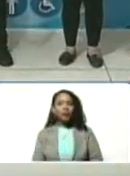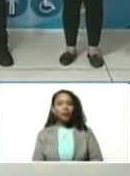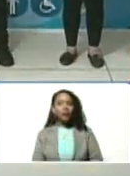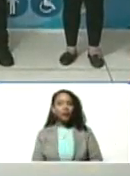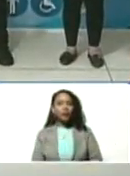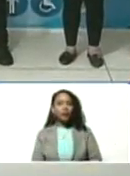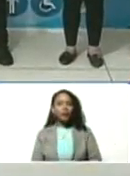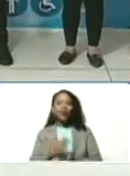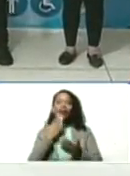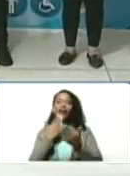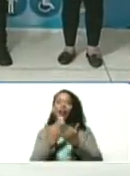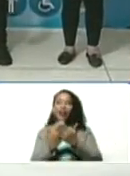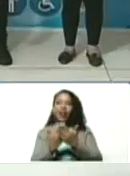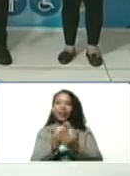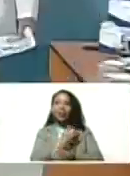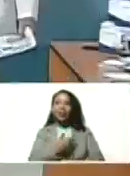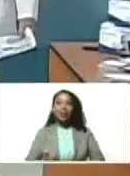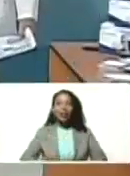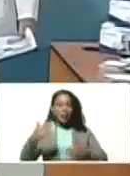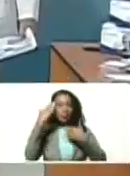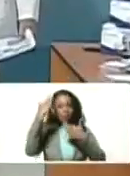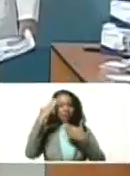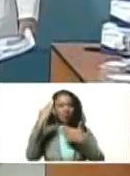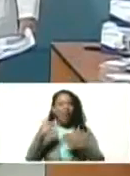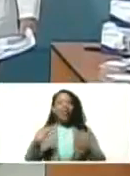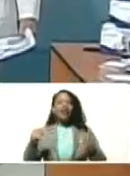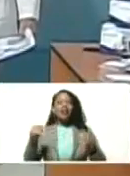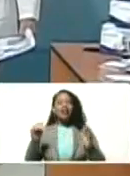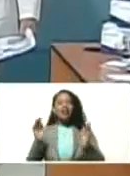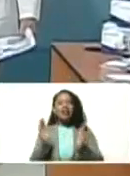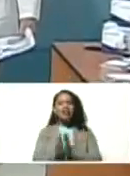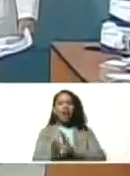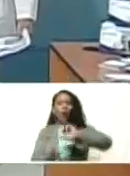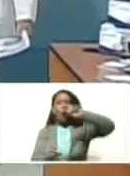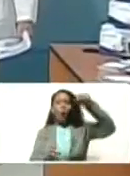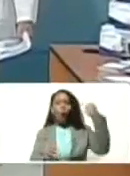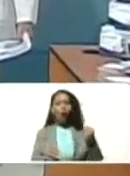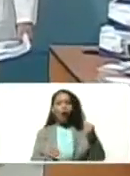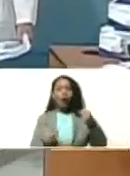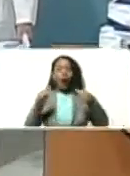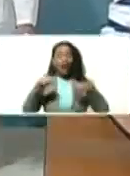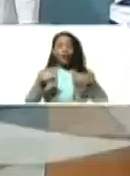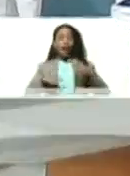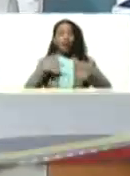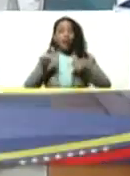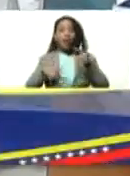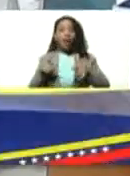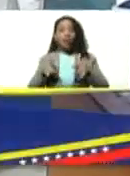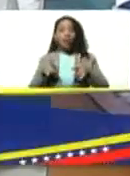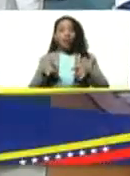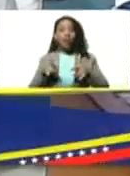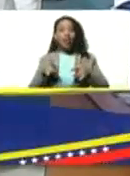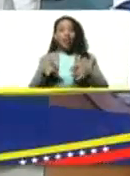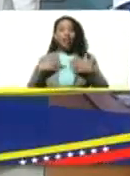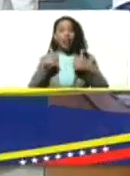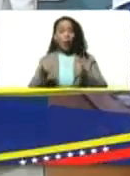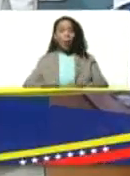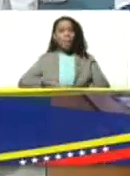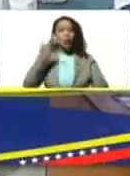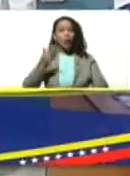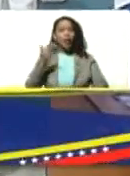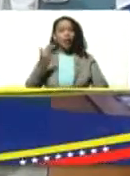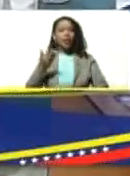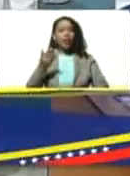Gracias, presidente. Le saludamos, bueno, de los Morros de San Juan. Hoy en esta actividad de salud muy importante, que me acompaña la